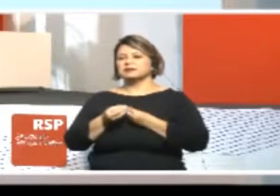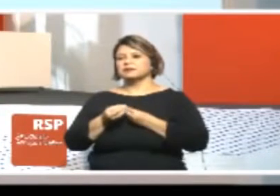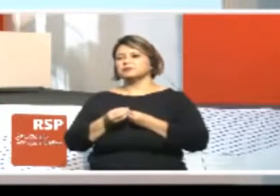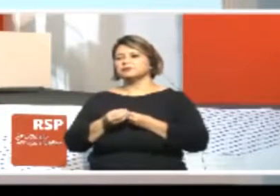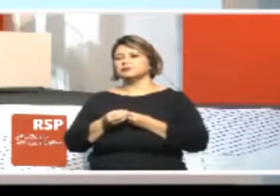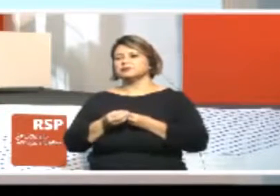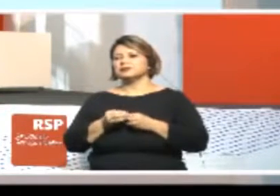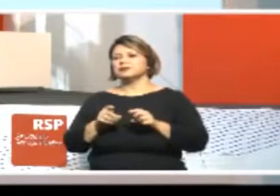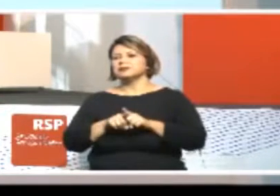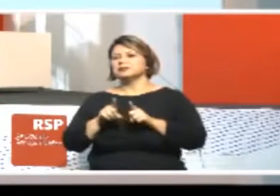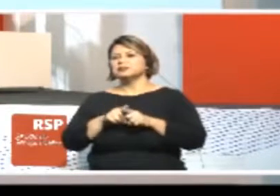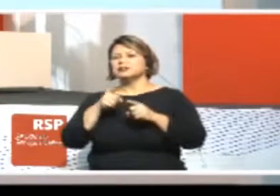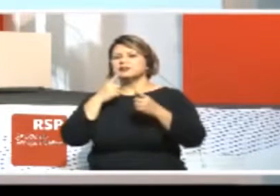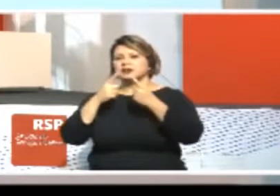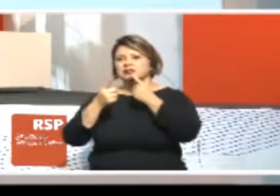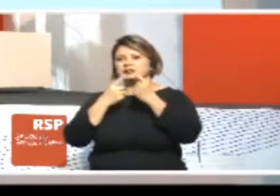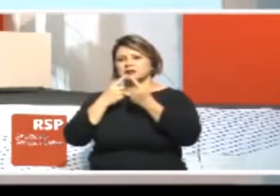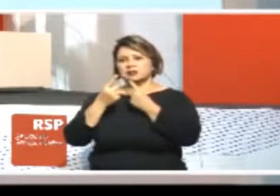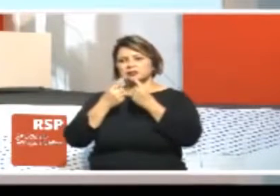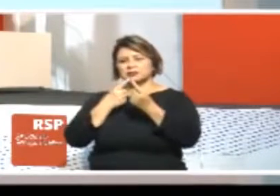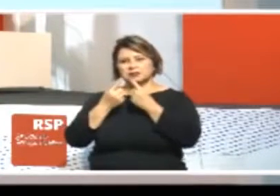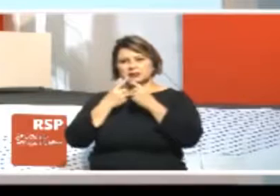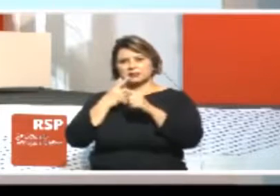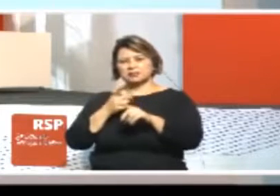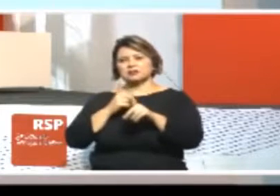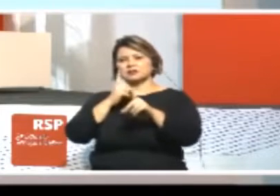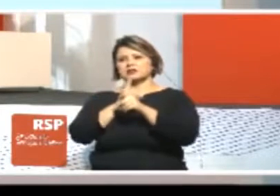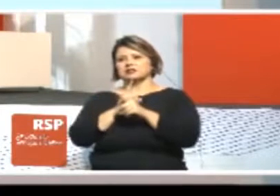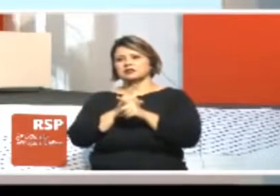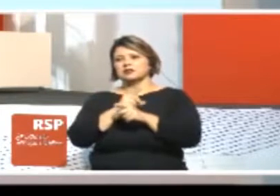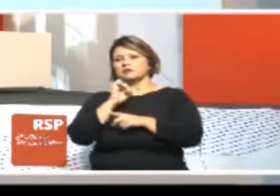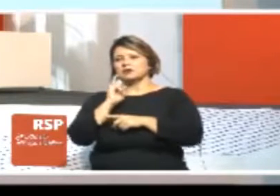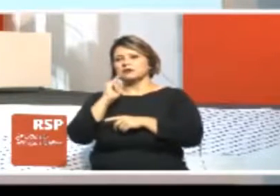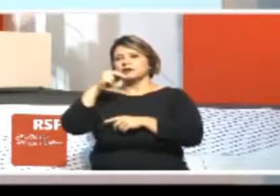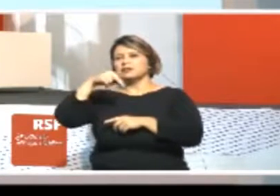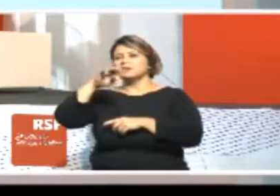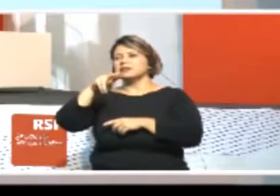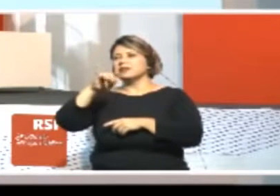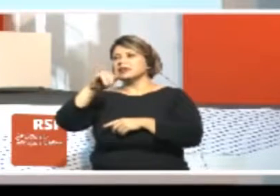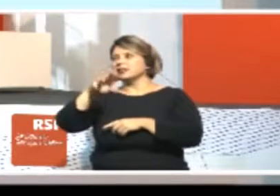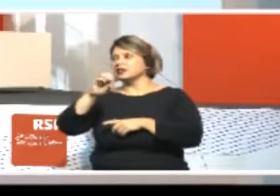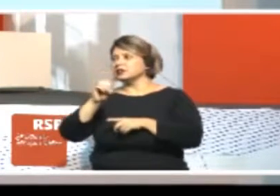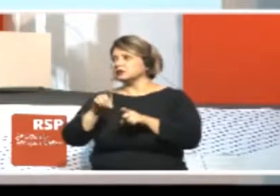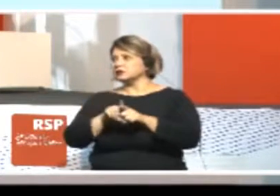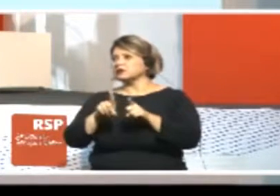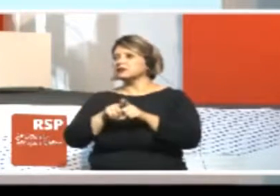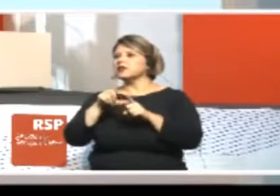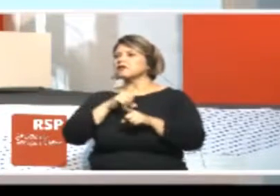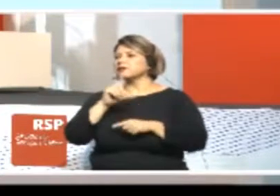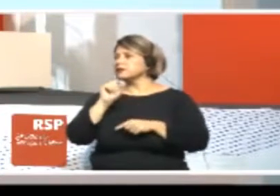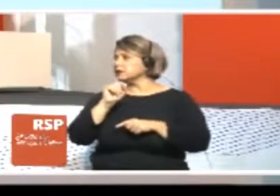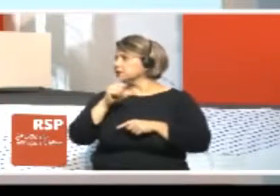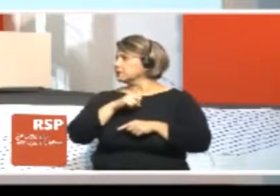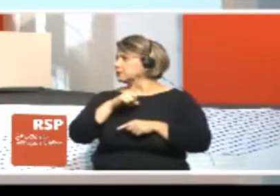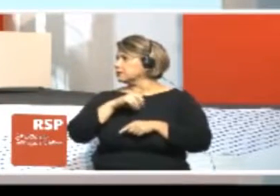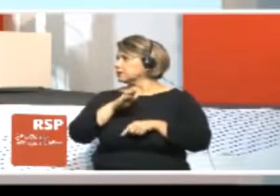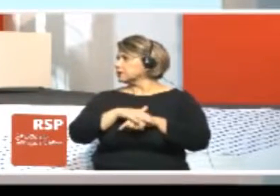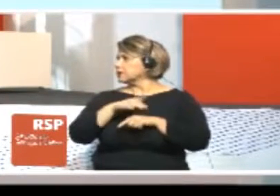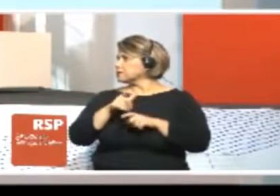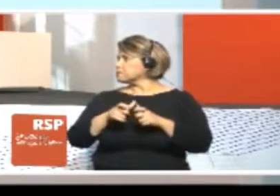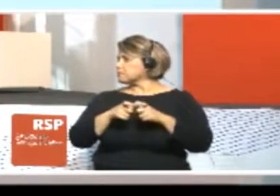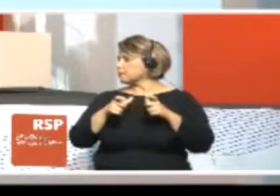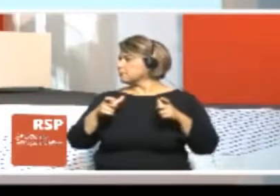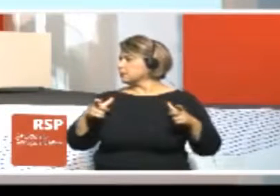la entrevista es donde el interino siempre tienden a decir es el que obtuvo el mayor puntaje en la entrevista, y la